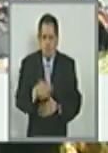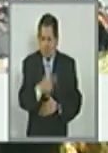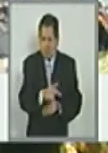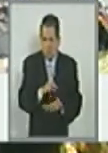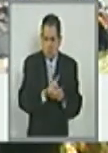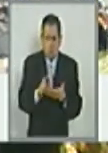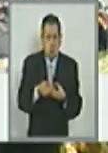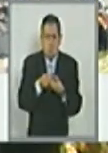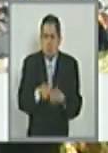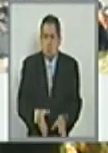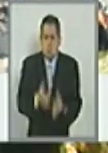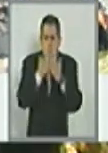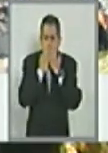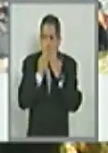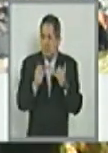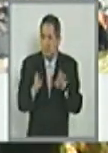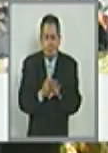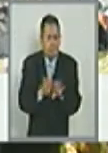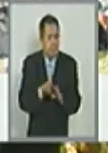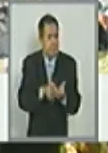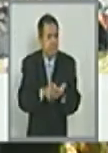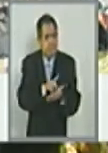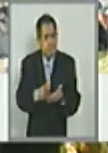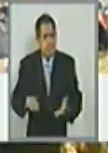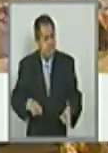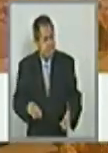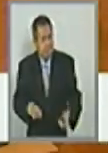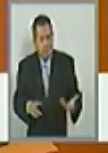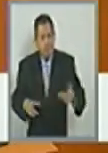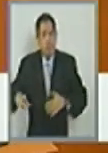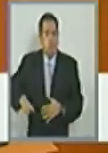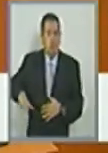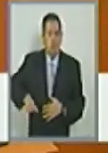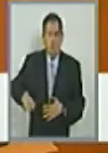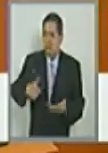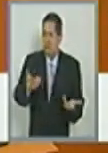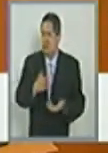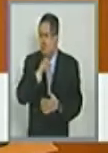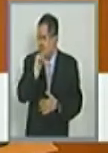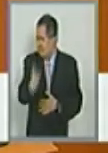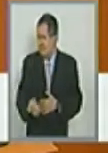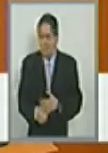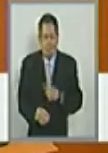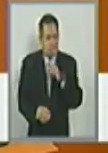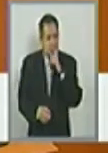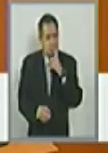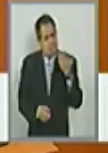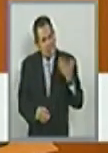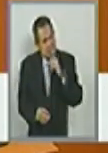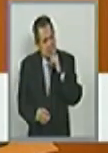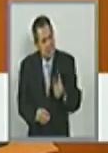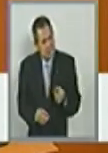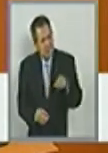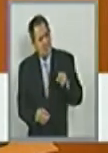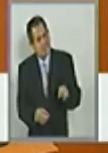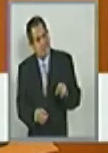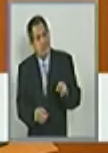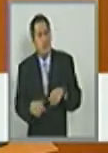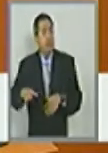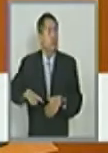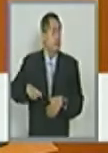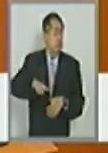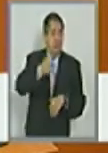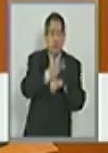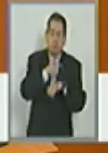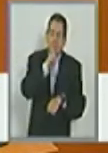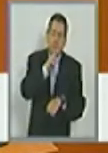derechos se pierden entre las manos de un gobierno que por acción u omisión está permitiendo que los menores de